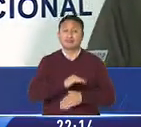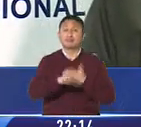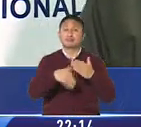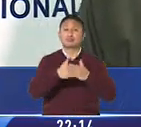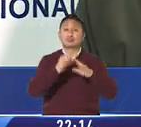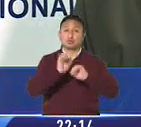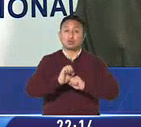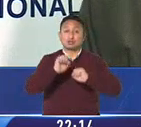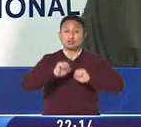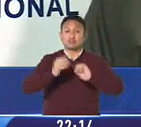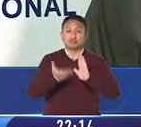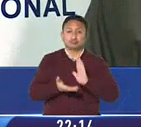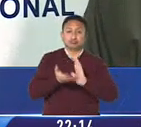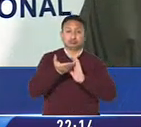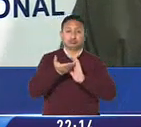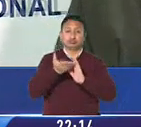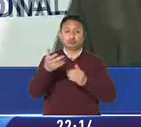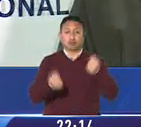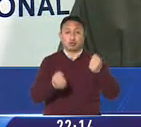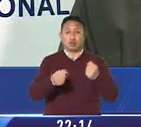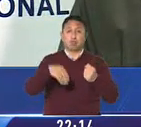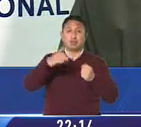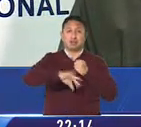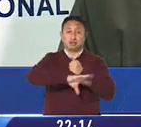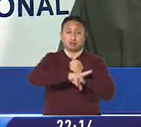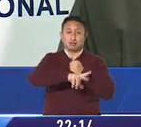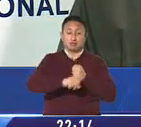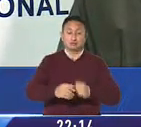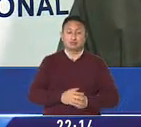nacional de robo a vehículos, con un